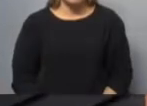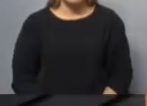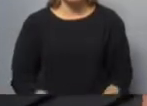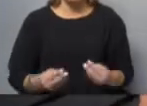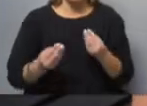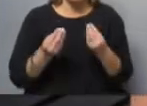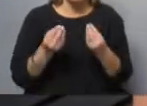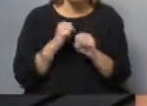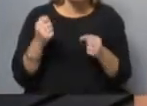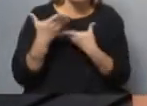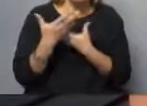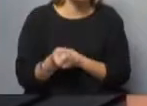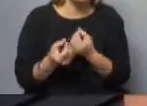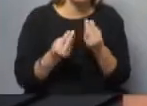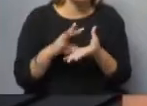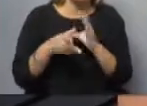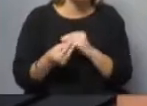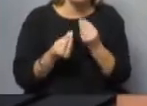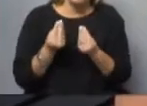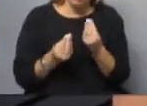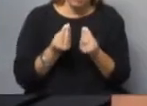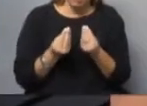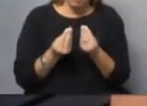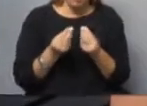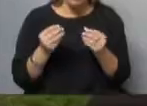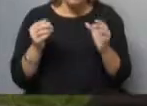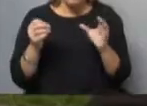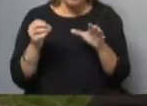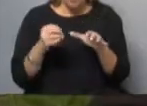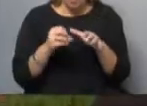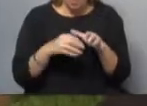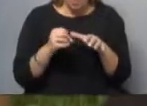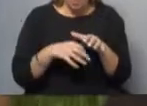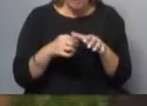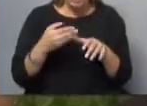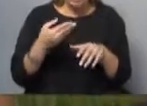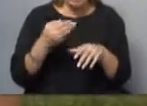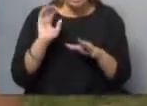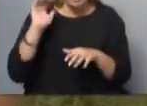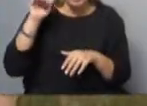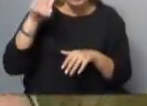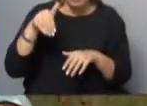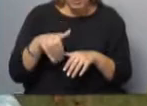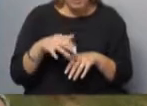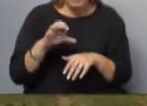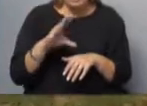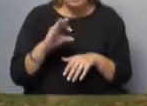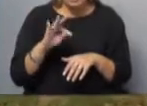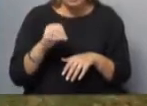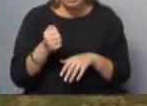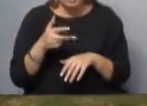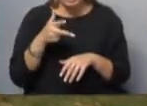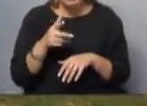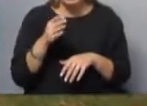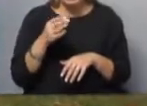¿Cómo podemos colaborar con ustedes? Bueno, tenemos cuentas de Brow, de Scotia, de HSBC,